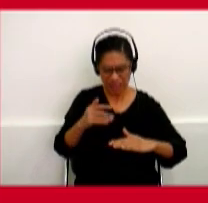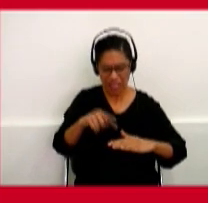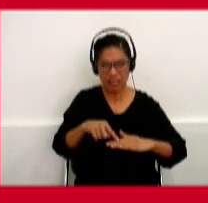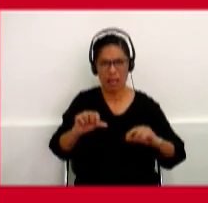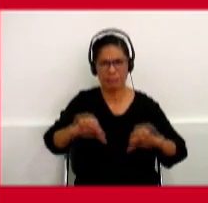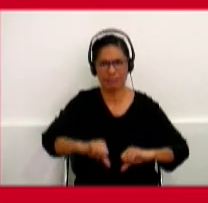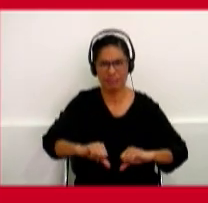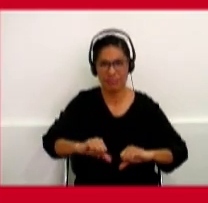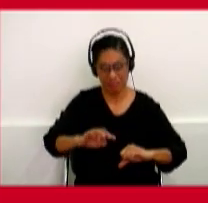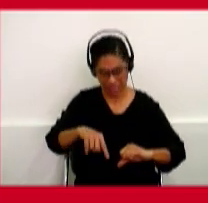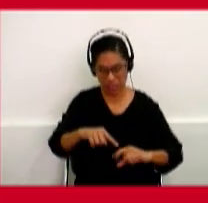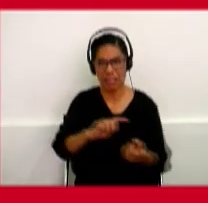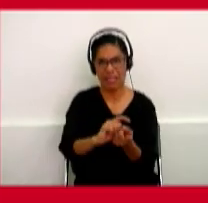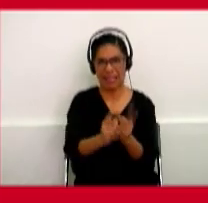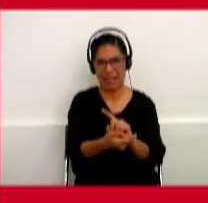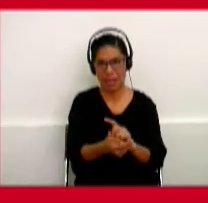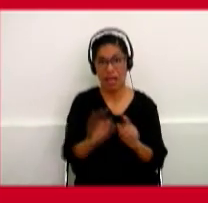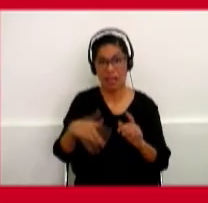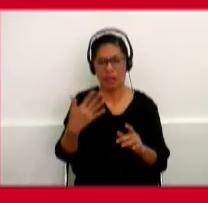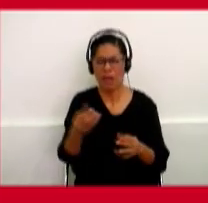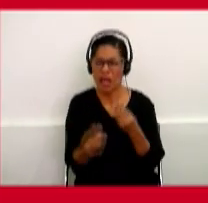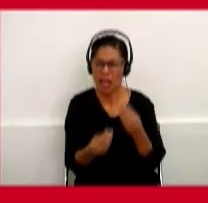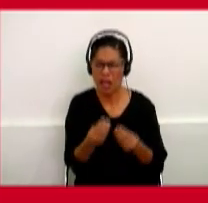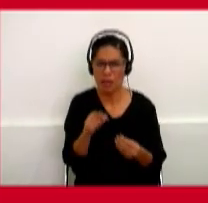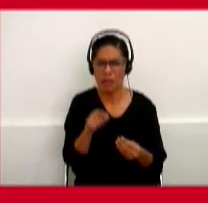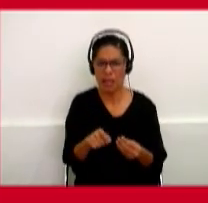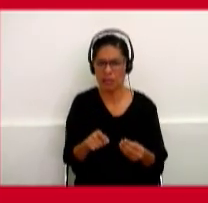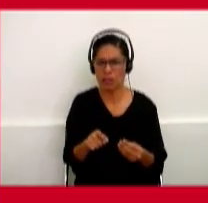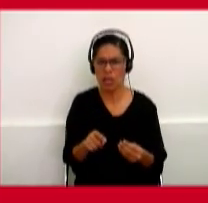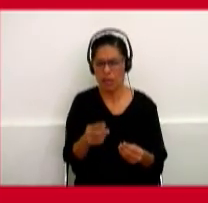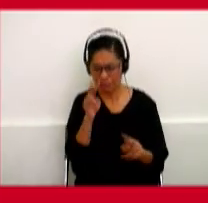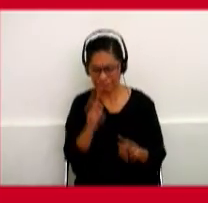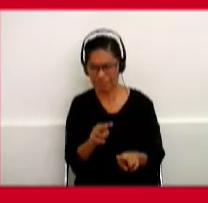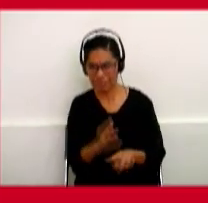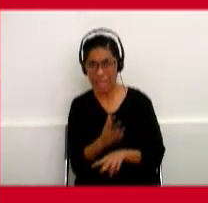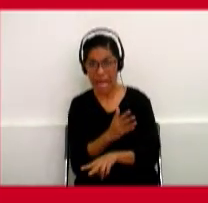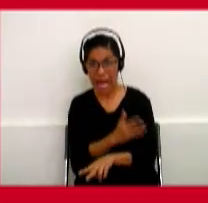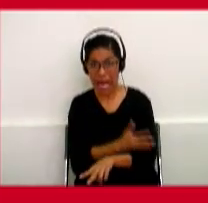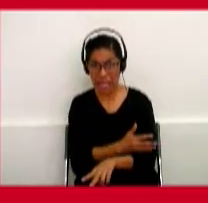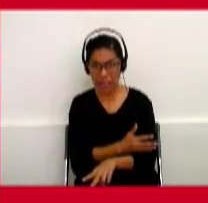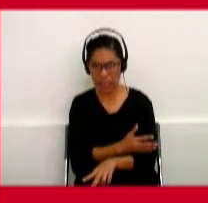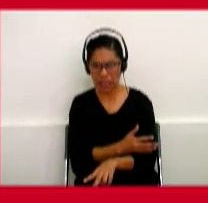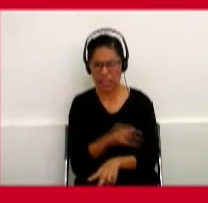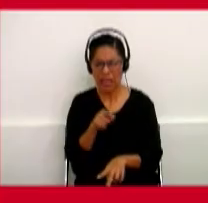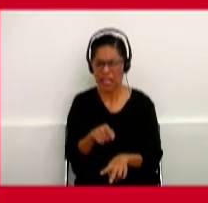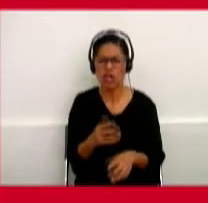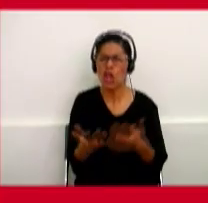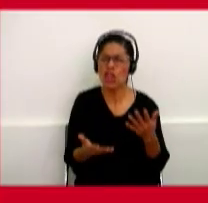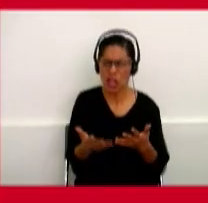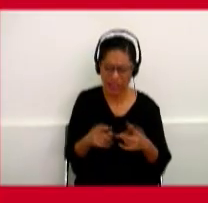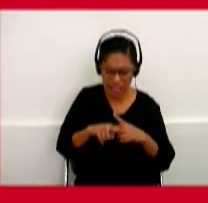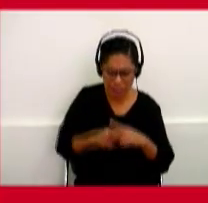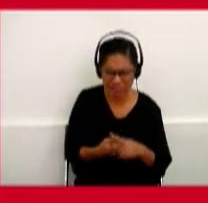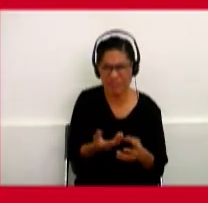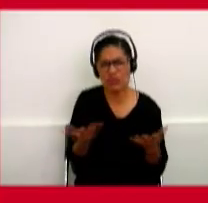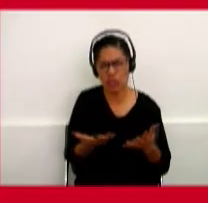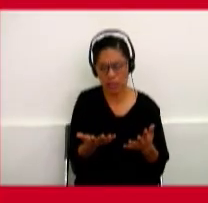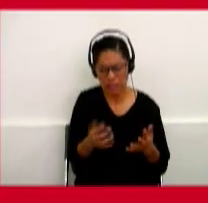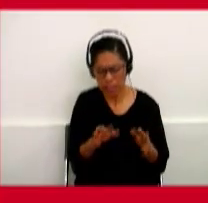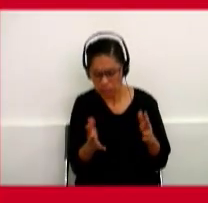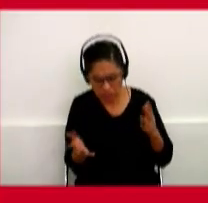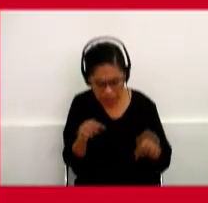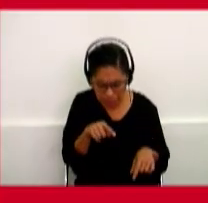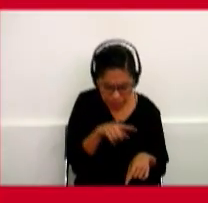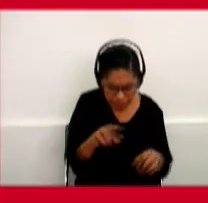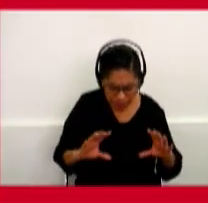es dar una forma entonces de rápidamente proporcionar un análisis de causa raíz de dónde están los problemas o los desafíos.